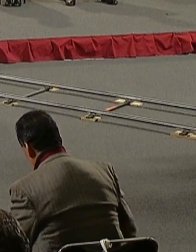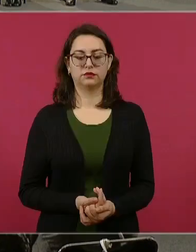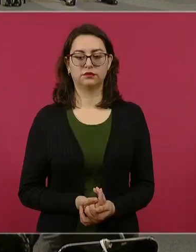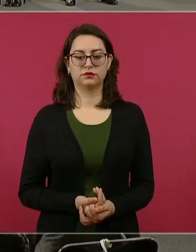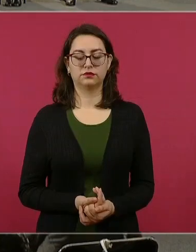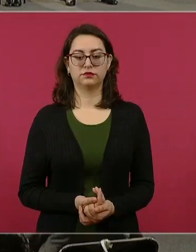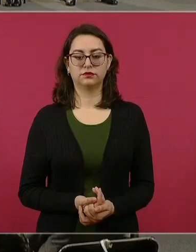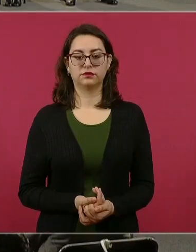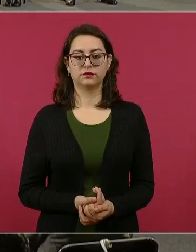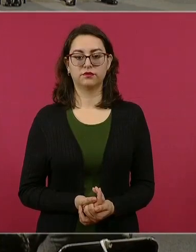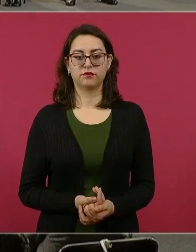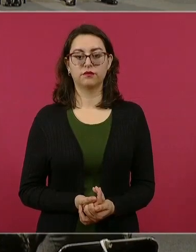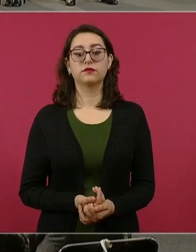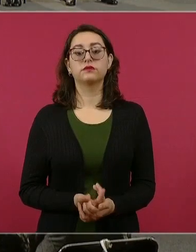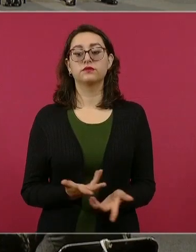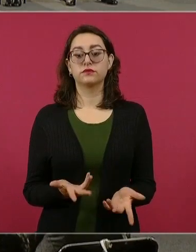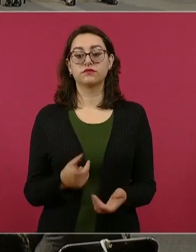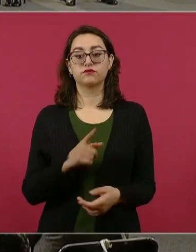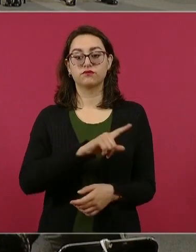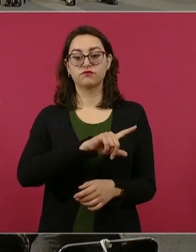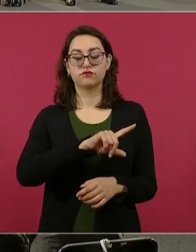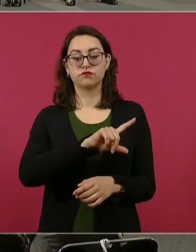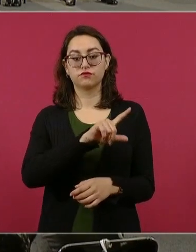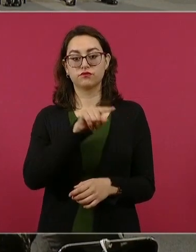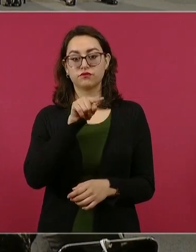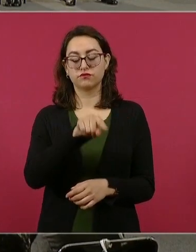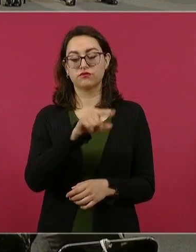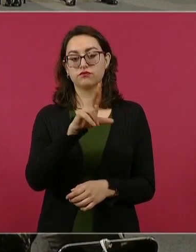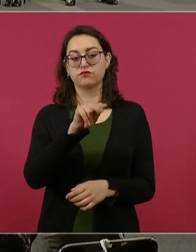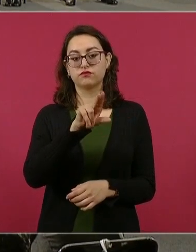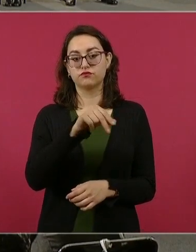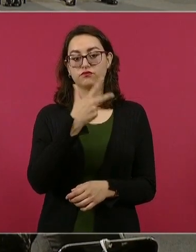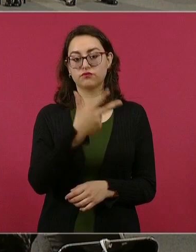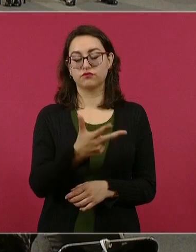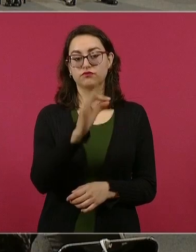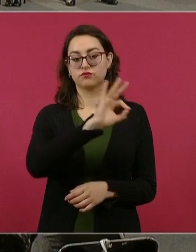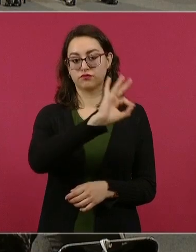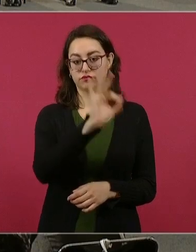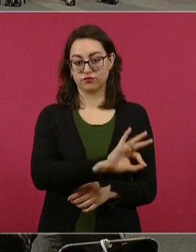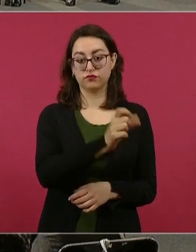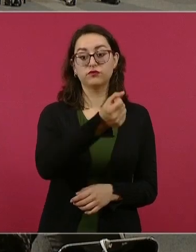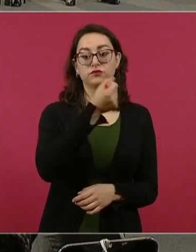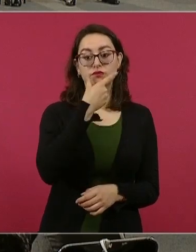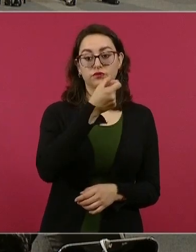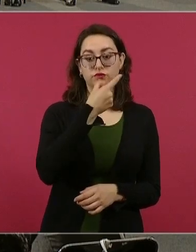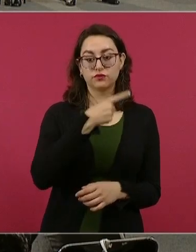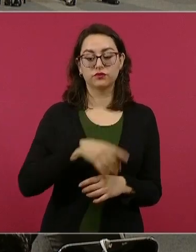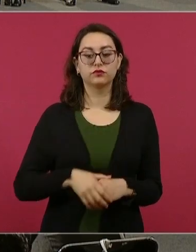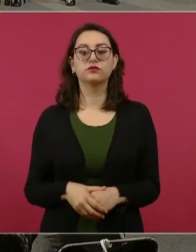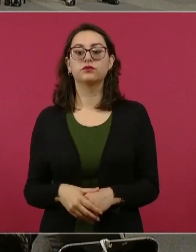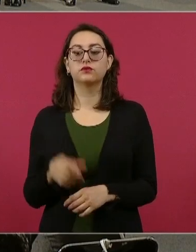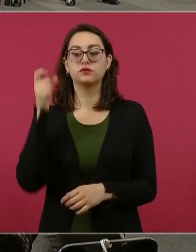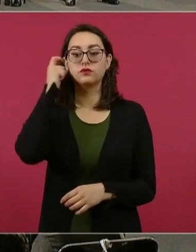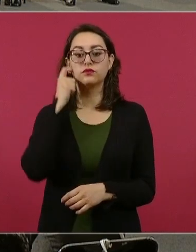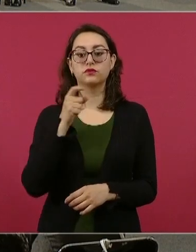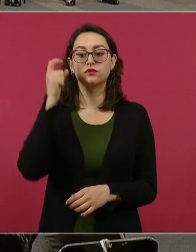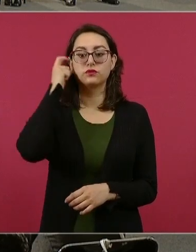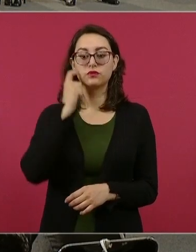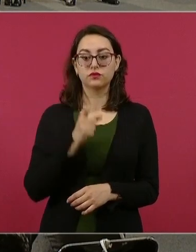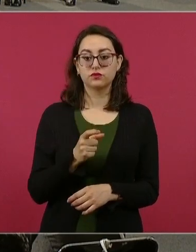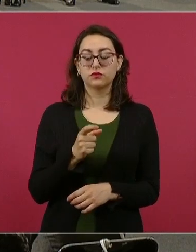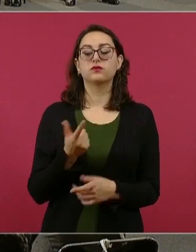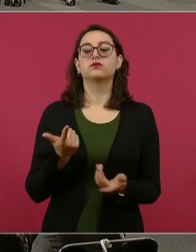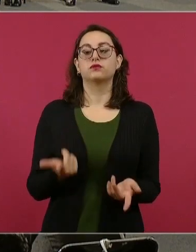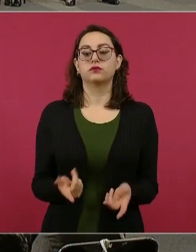Campeche. El abasto está reportándose en 98%. En el caso de Guerrero, la inversión en ese estado, en